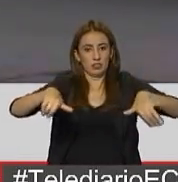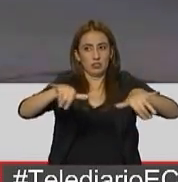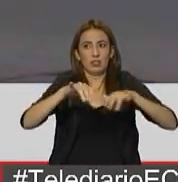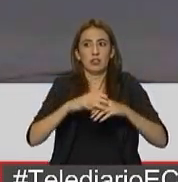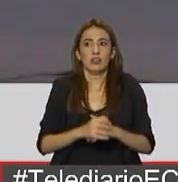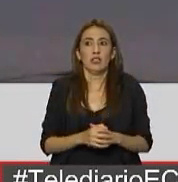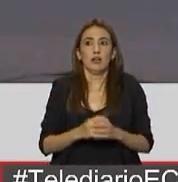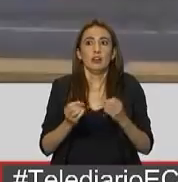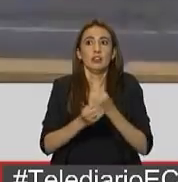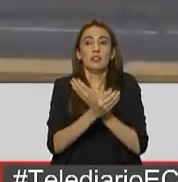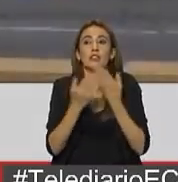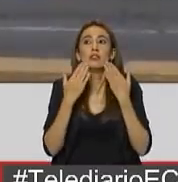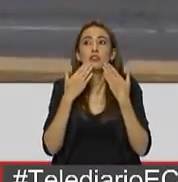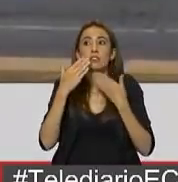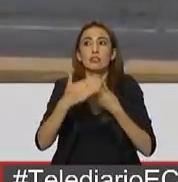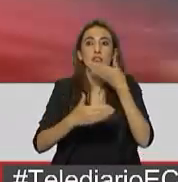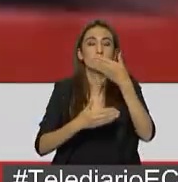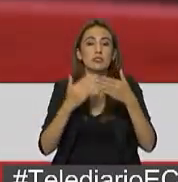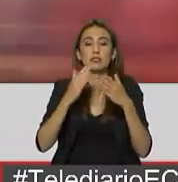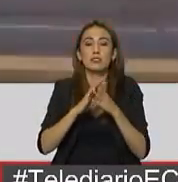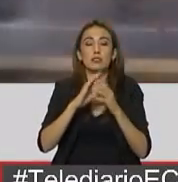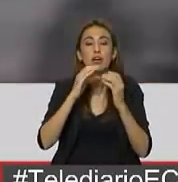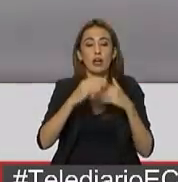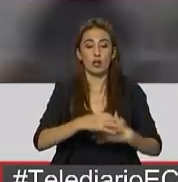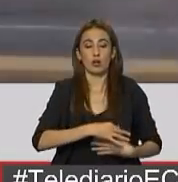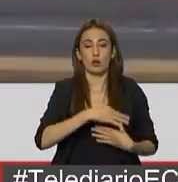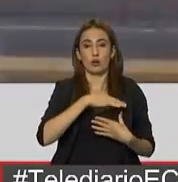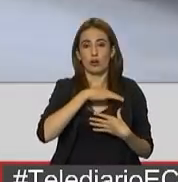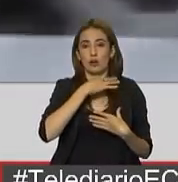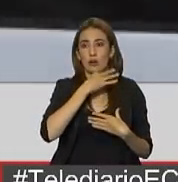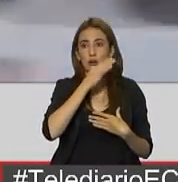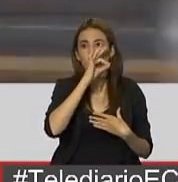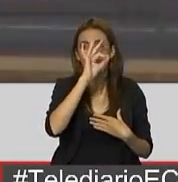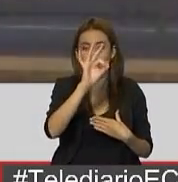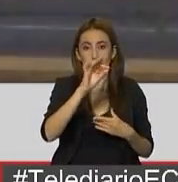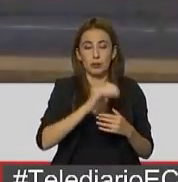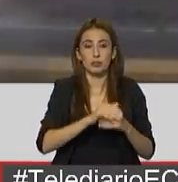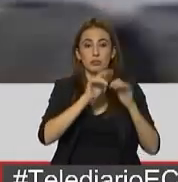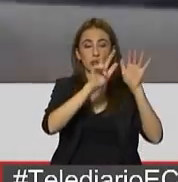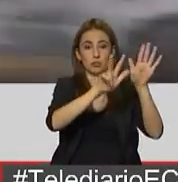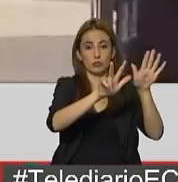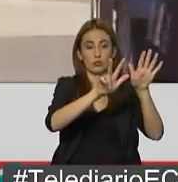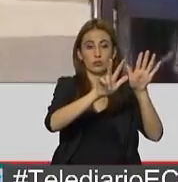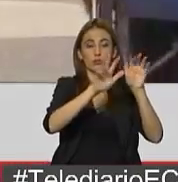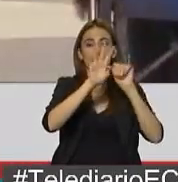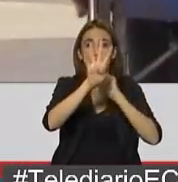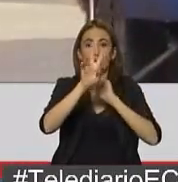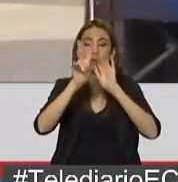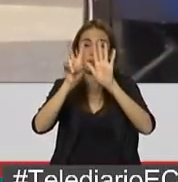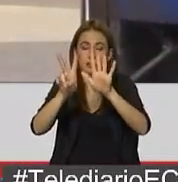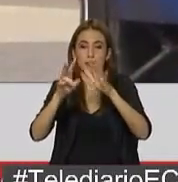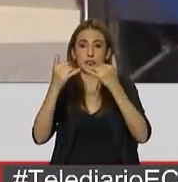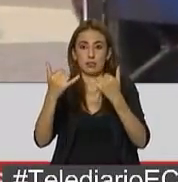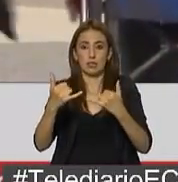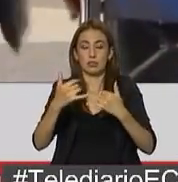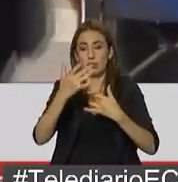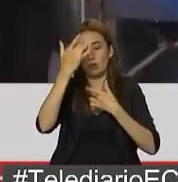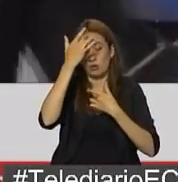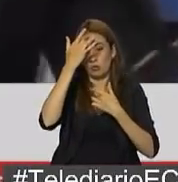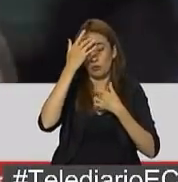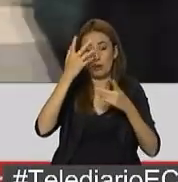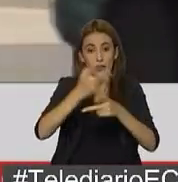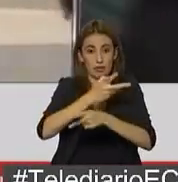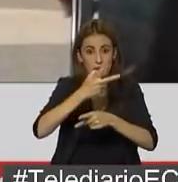el país con el menor número de casos por COVID-19 del continente, 847 hasta el momento, de los cuales ninguno se encuentra en estado